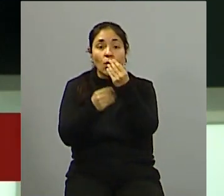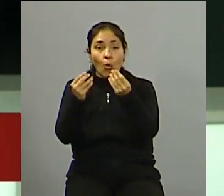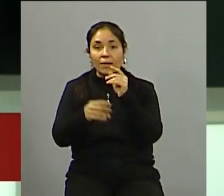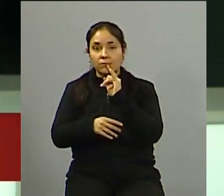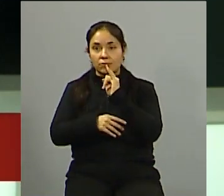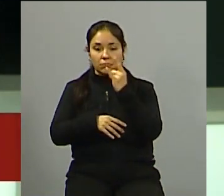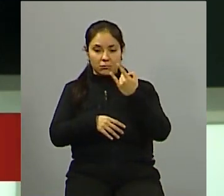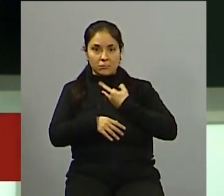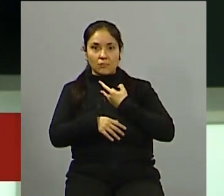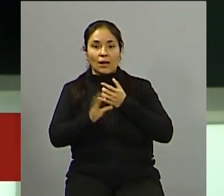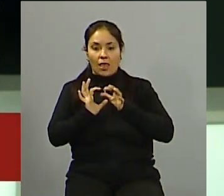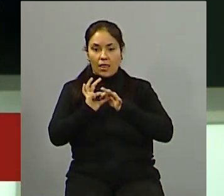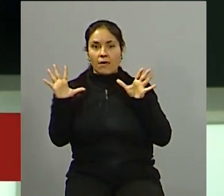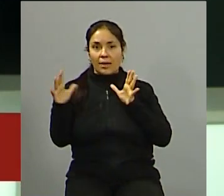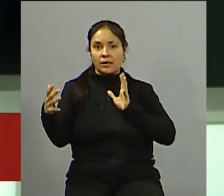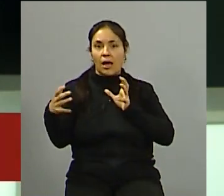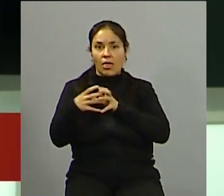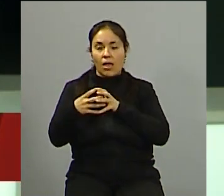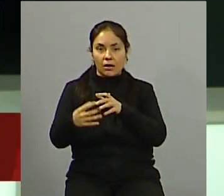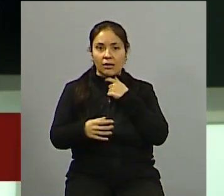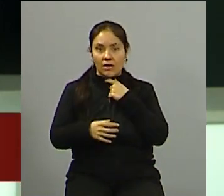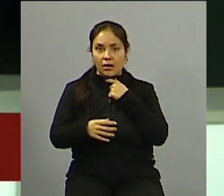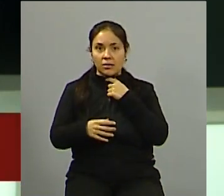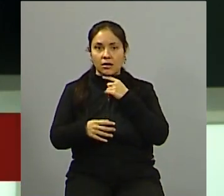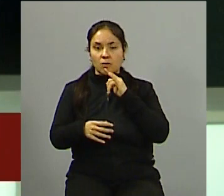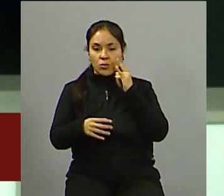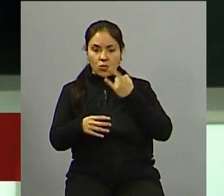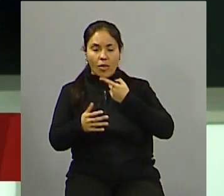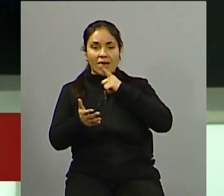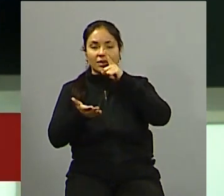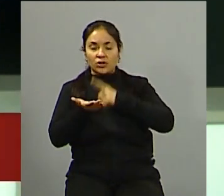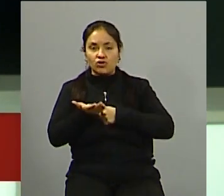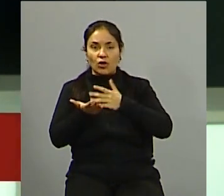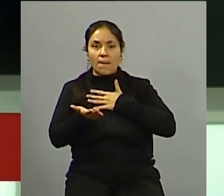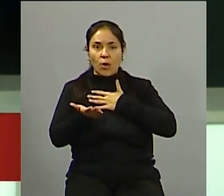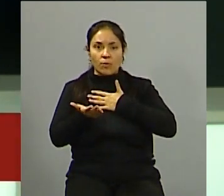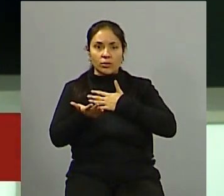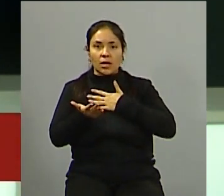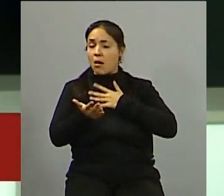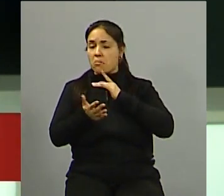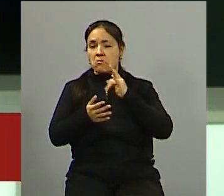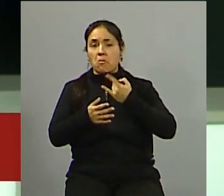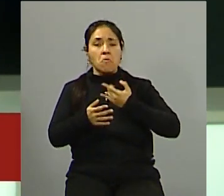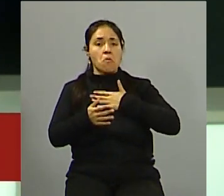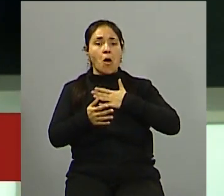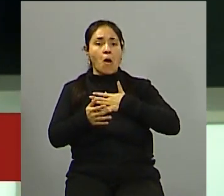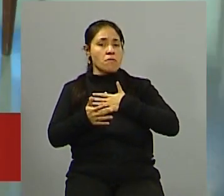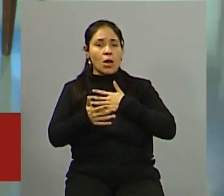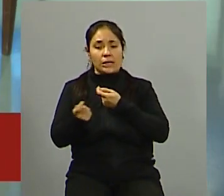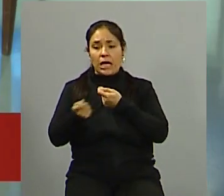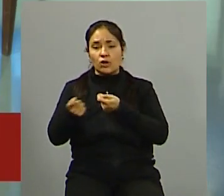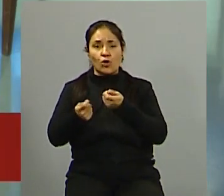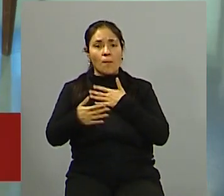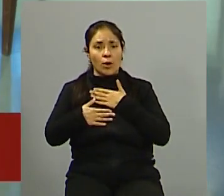autodeterminación y amnistía. ¿Sí? Autodeterminación, lisianamente, más facultades autonómicas. Claro. Hay que tener una